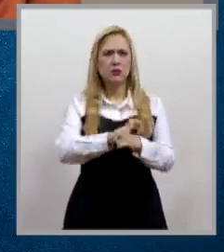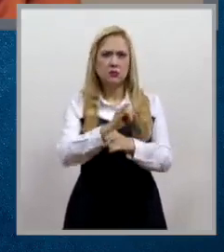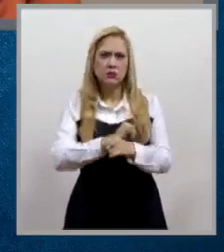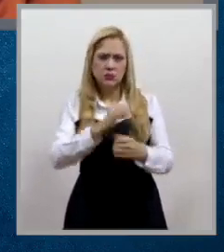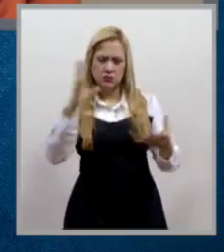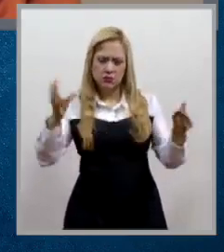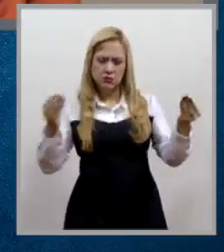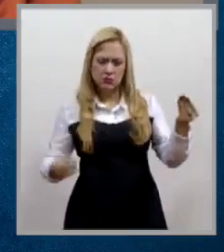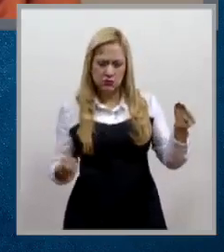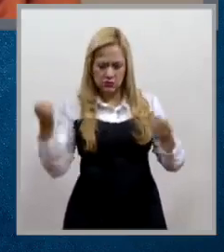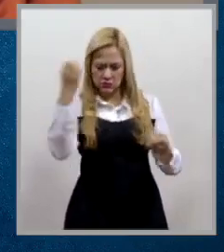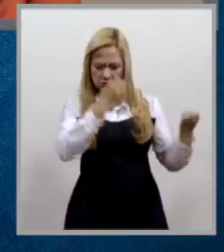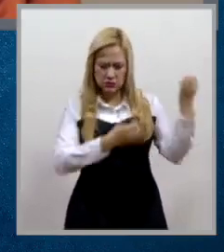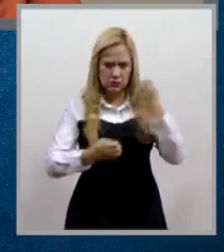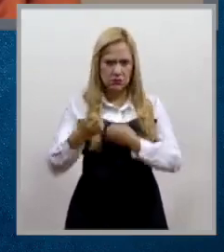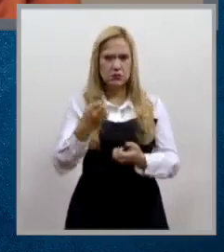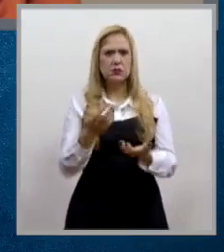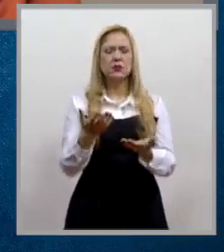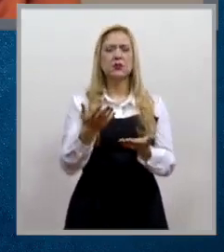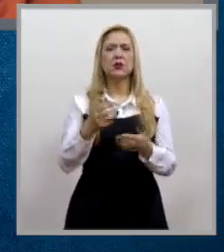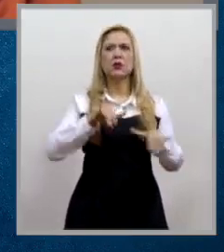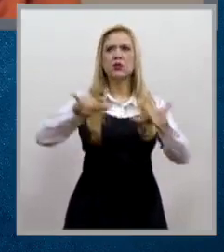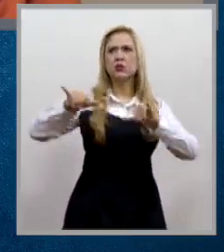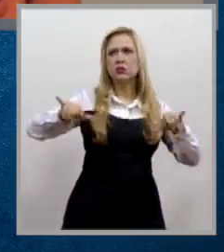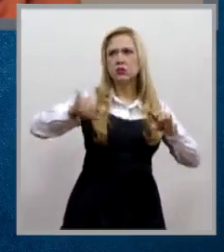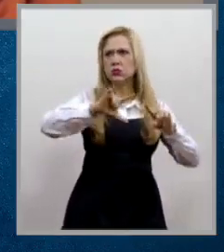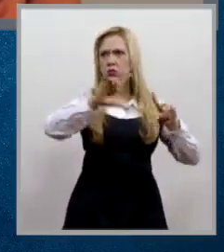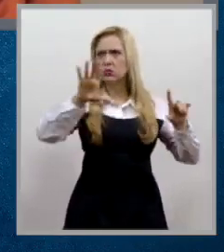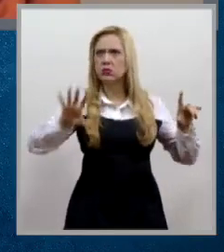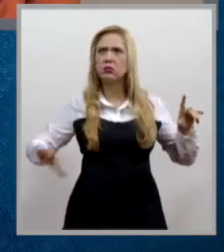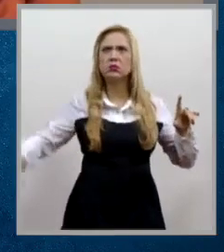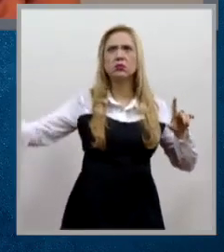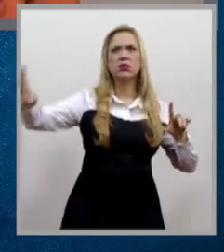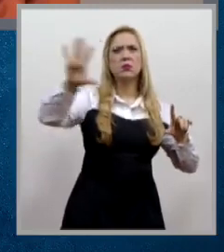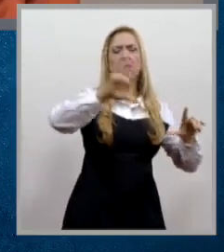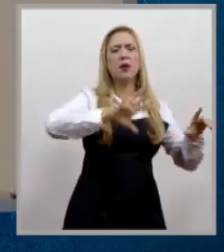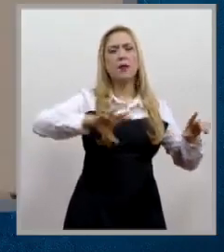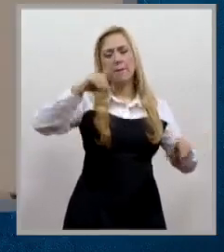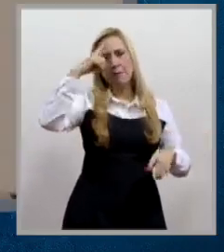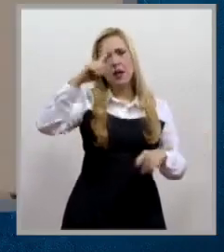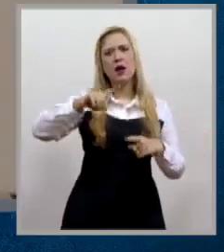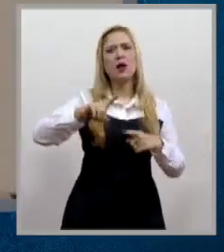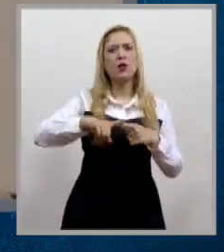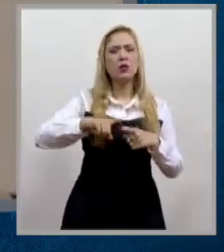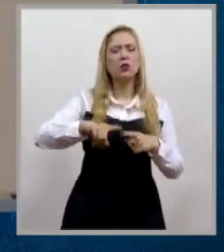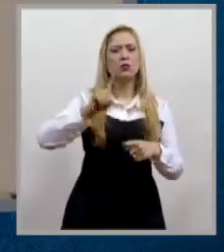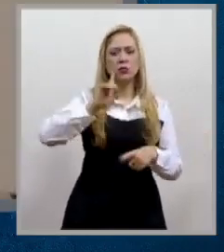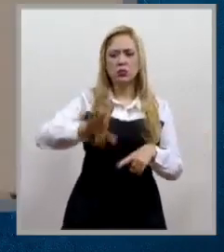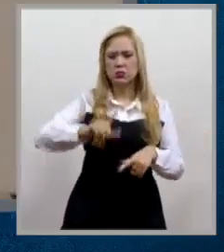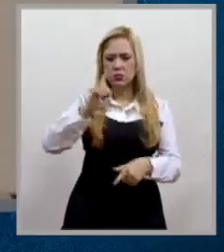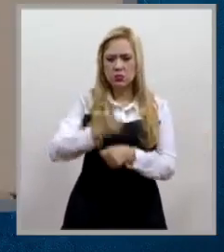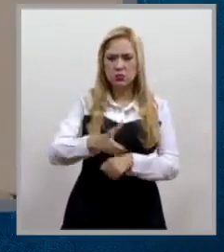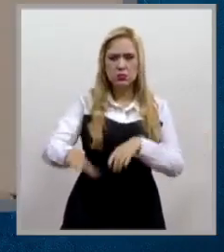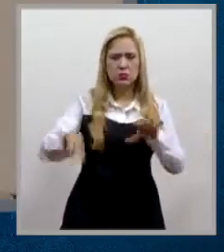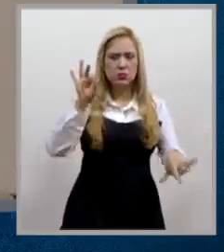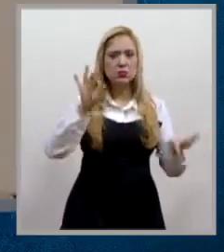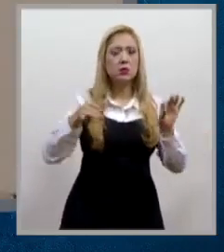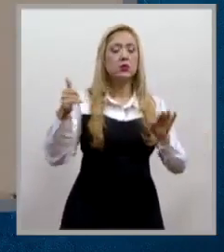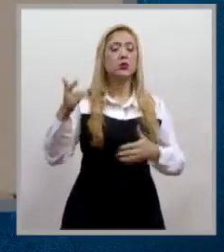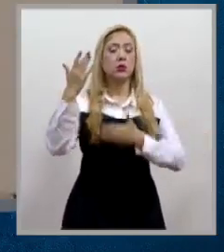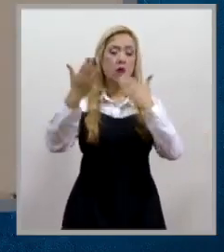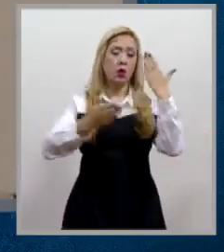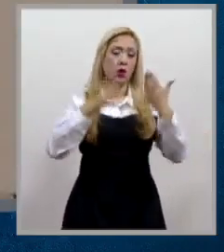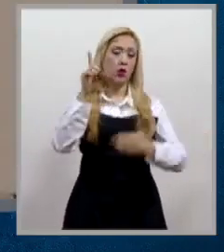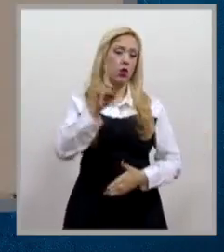recolección y análisis de datos, cartografía y análisis geoespacial en perspectiva feminista. Tiene además estudios, estudió el doctorado